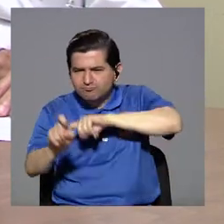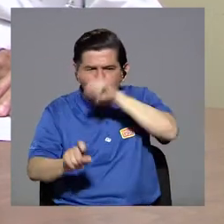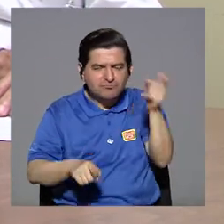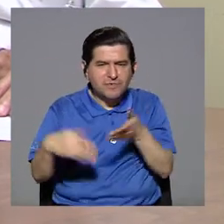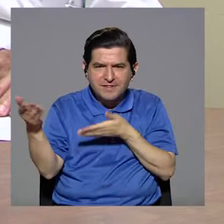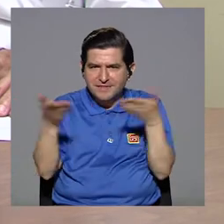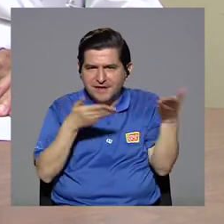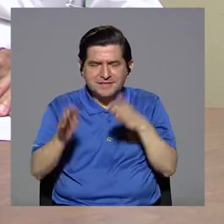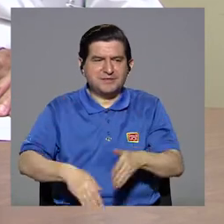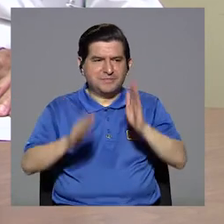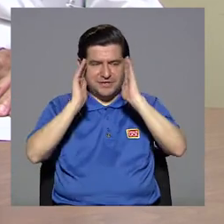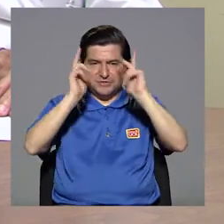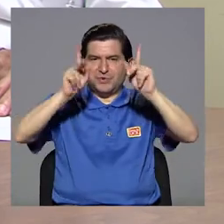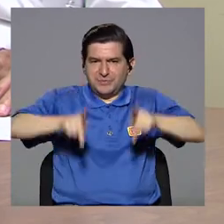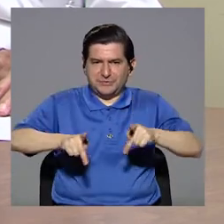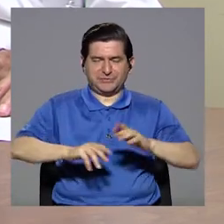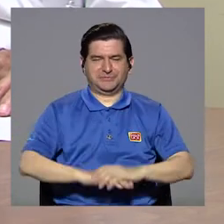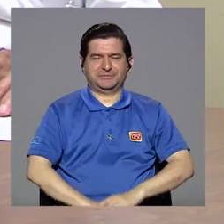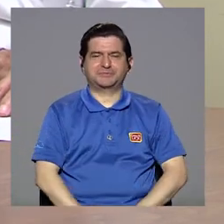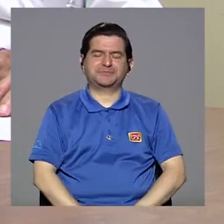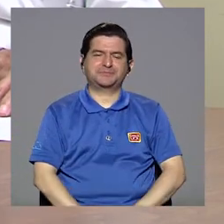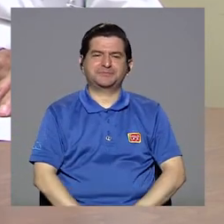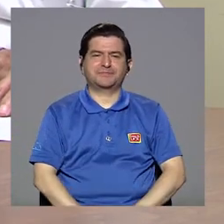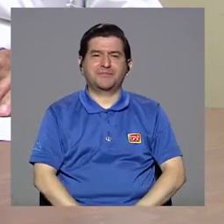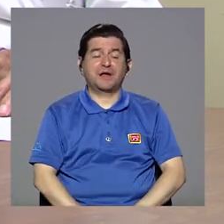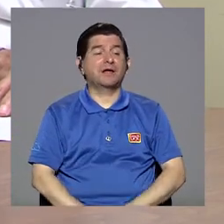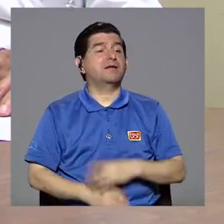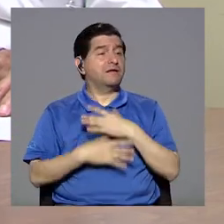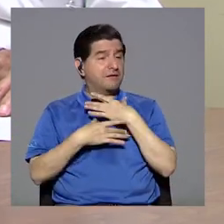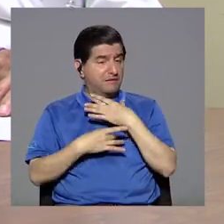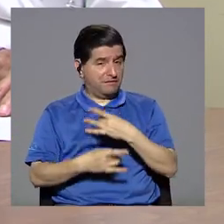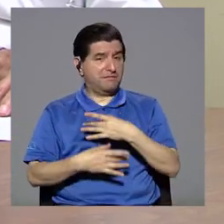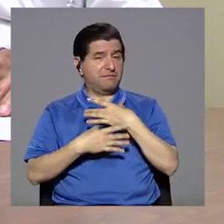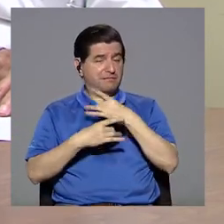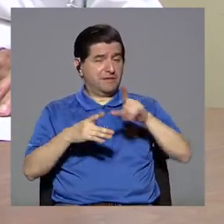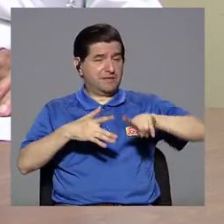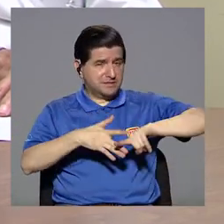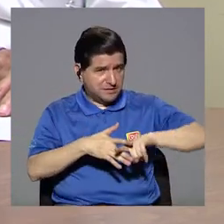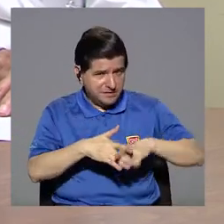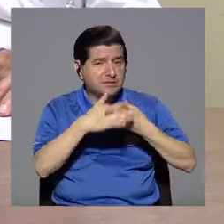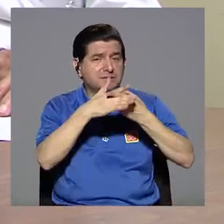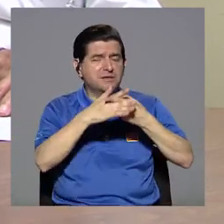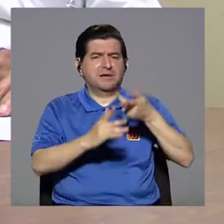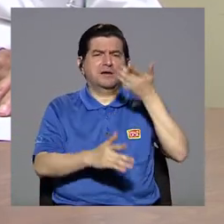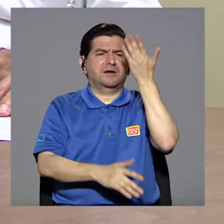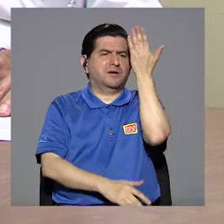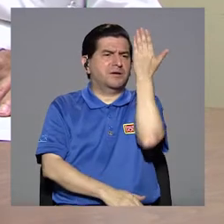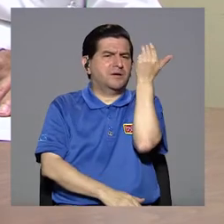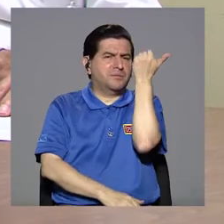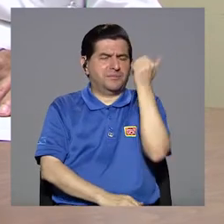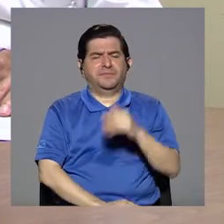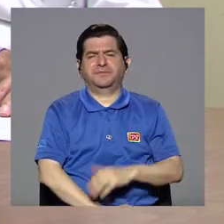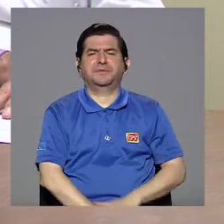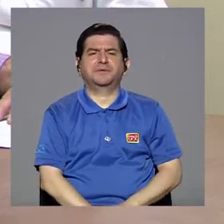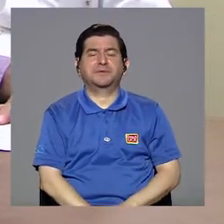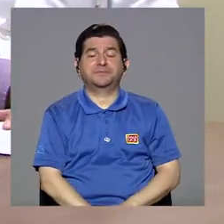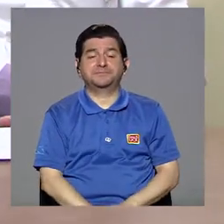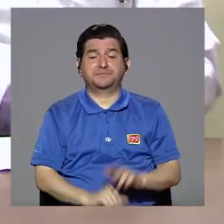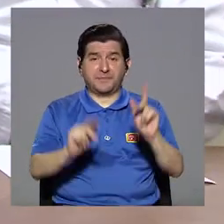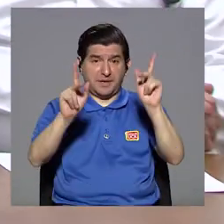encuestas del servicio es lo que es la atención al usuario y ha sido muy interesante y cuando empezamos con esto porque